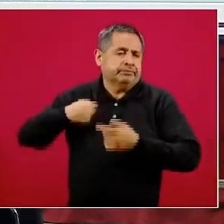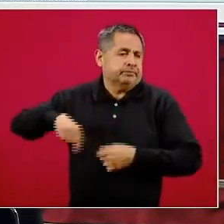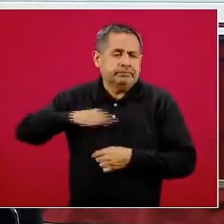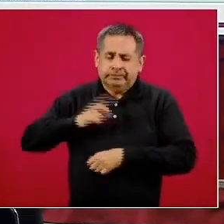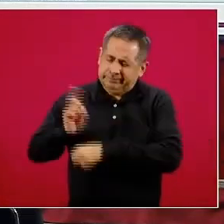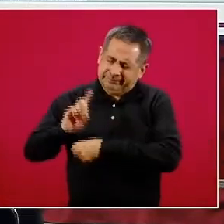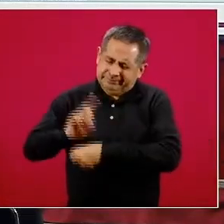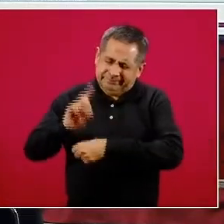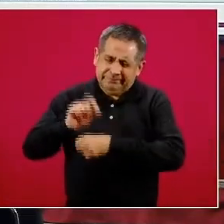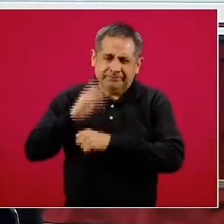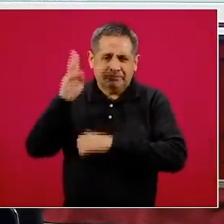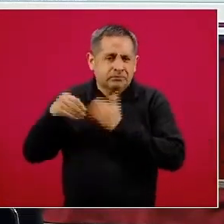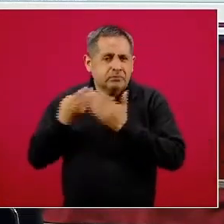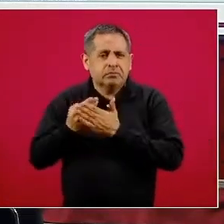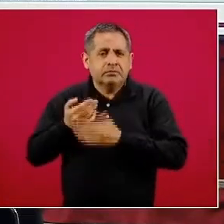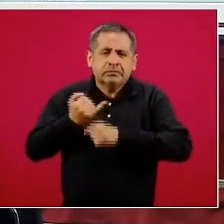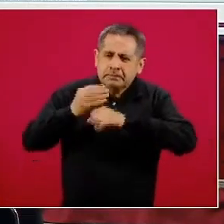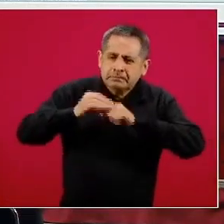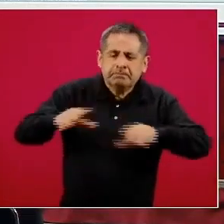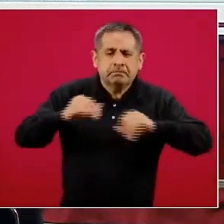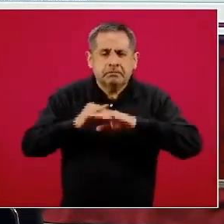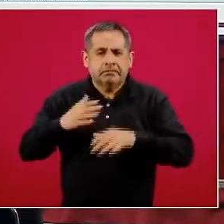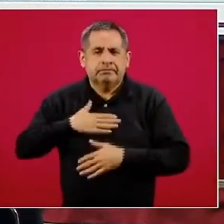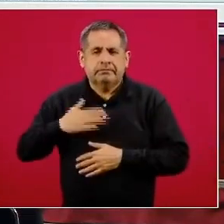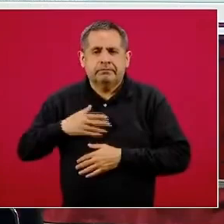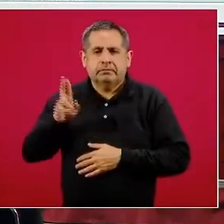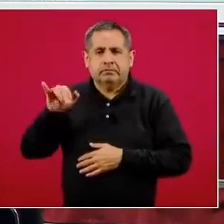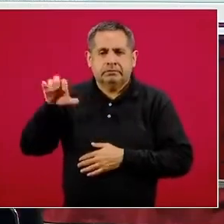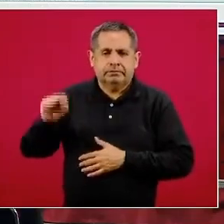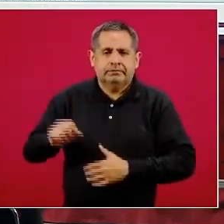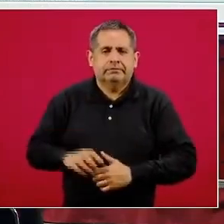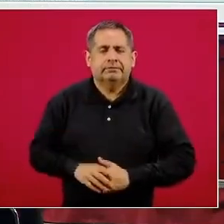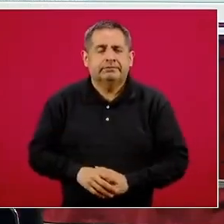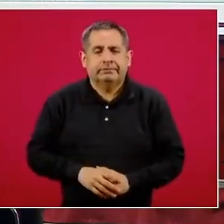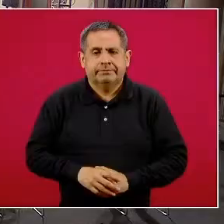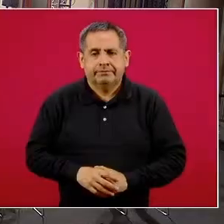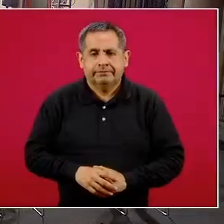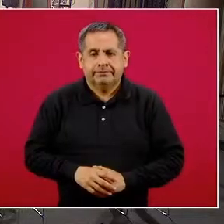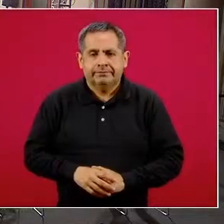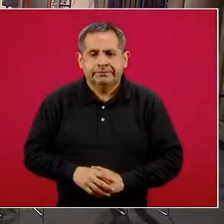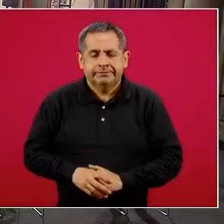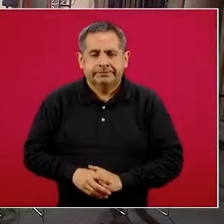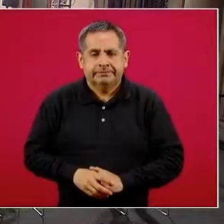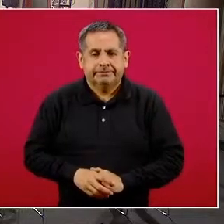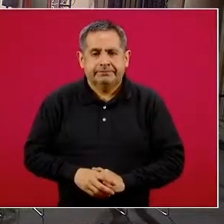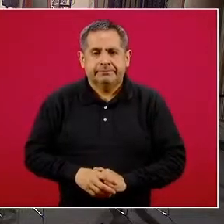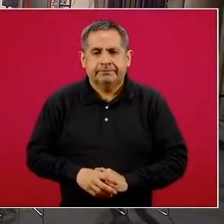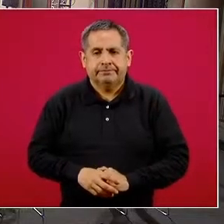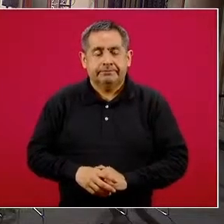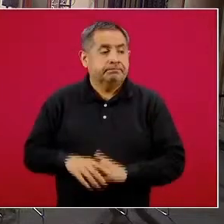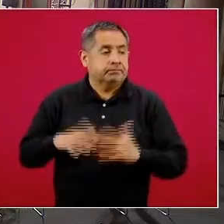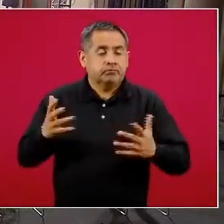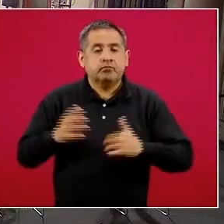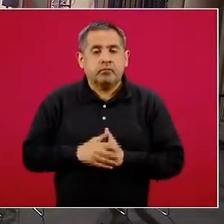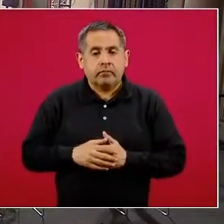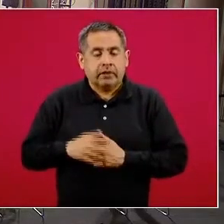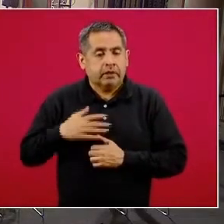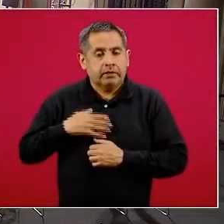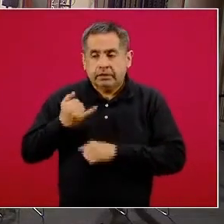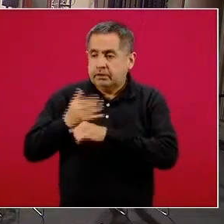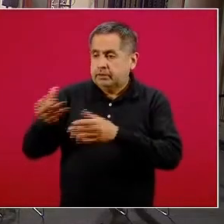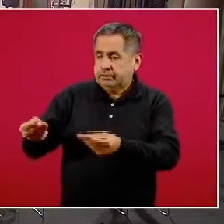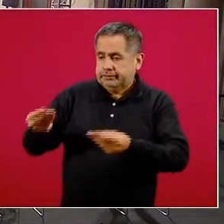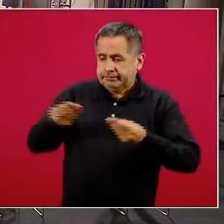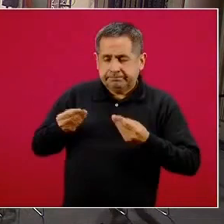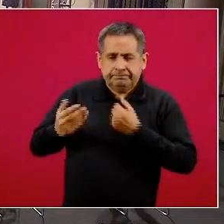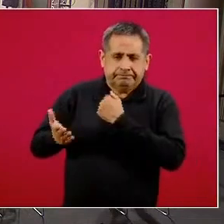manera diaria emite datos e información sobre estos temas. La que sigue. Entonces, nos proporciona